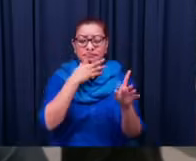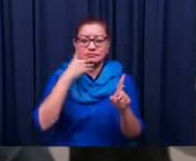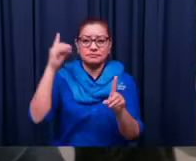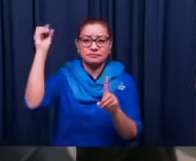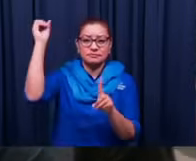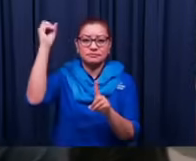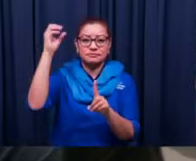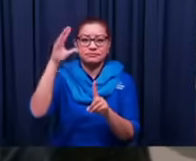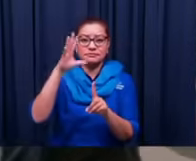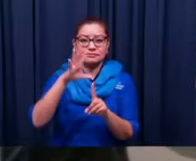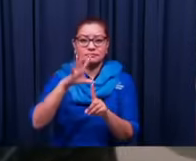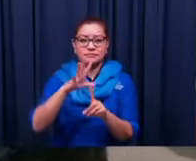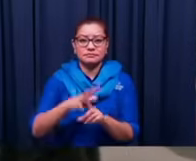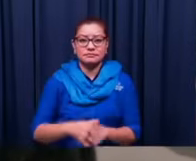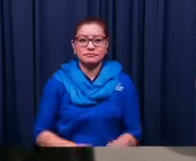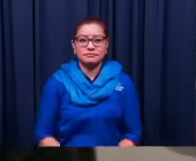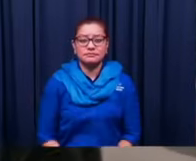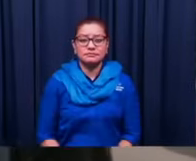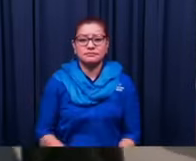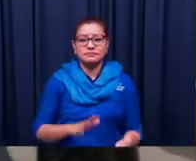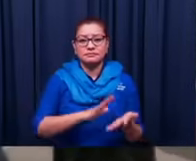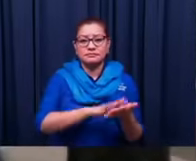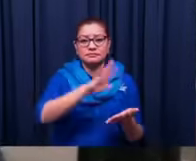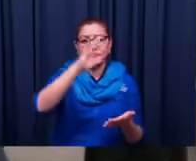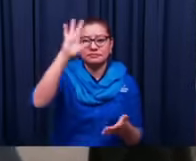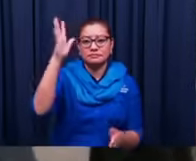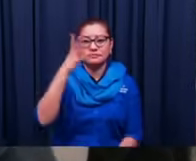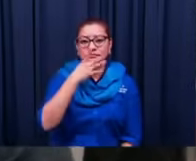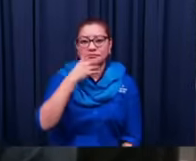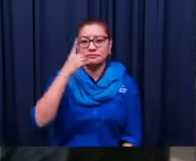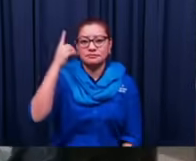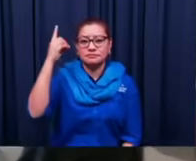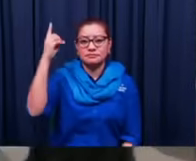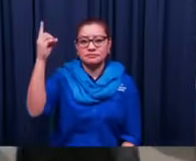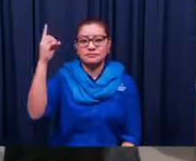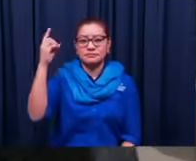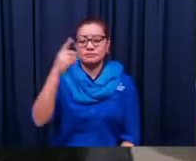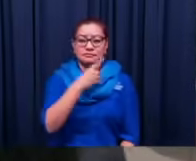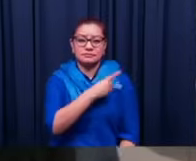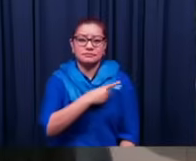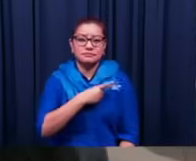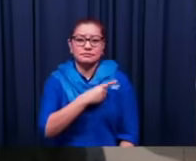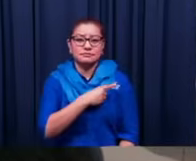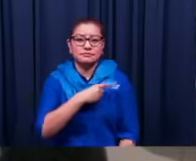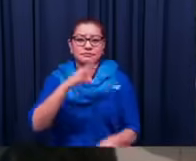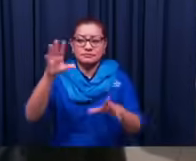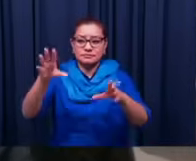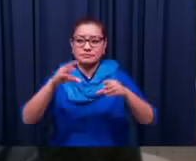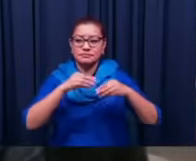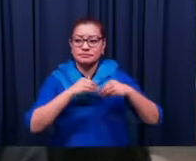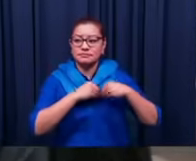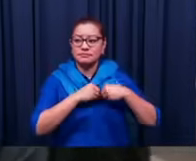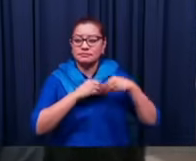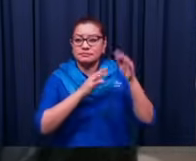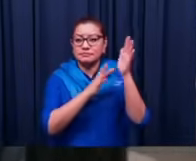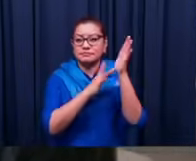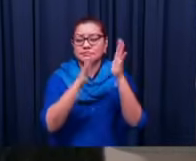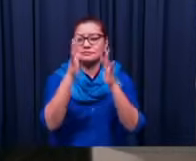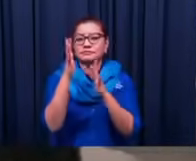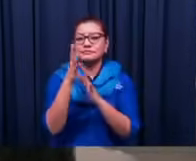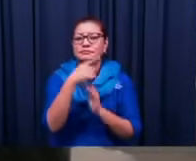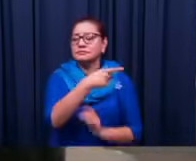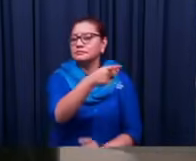joven. Gloria a Dios, ¿habrá alguien más que venga, que desee aceptar al Señor o reconciliarse con